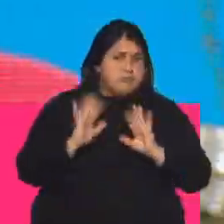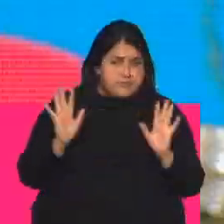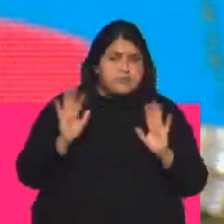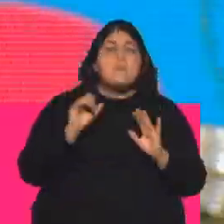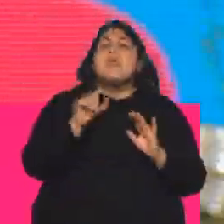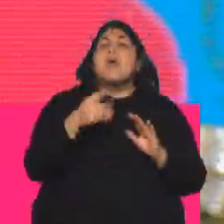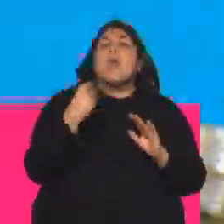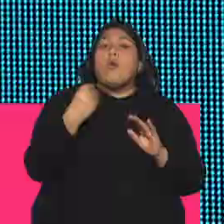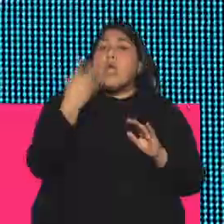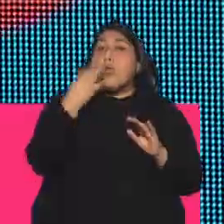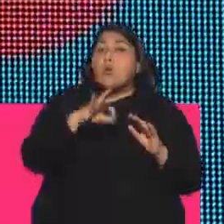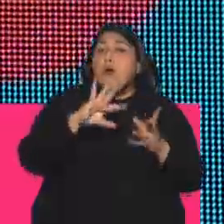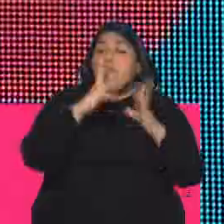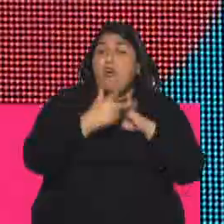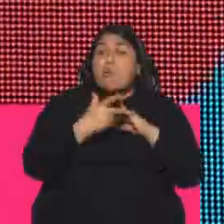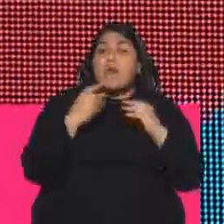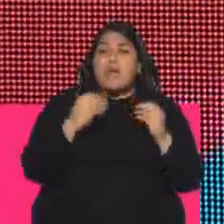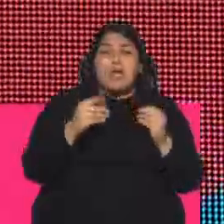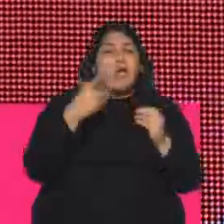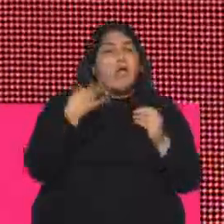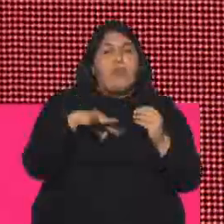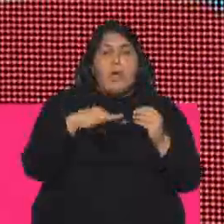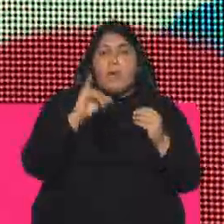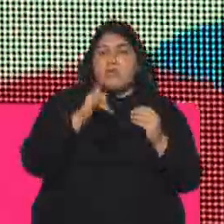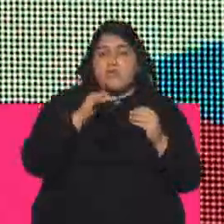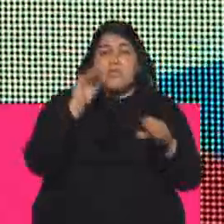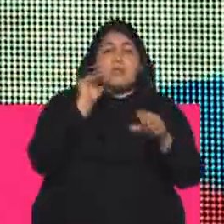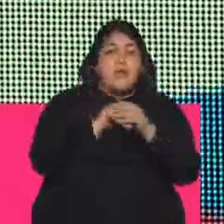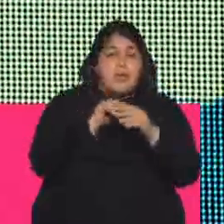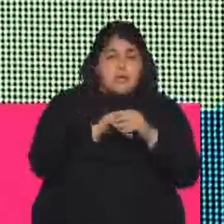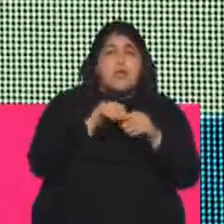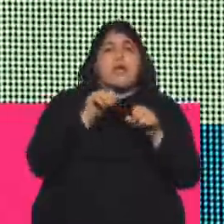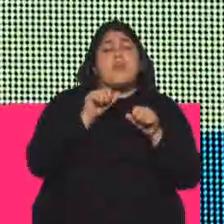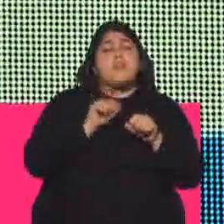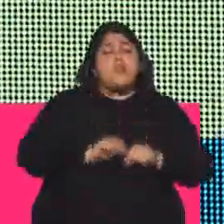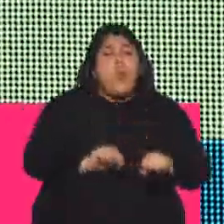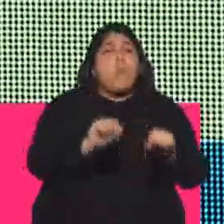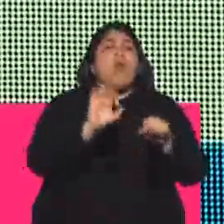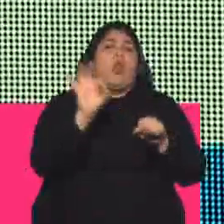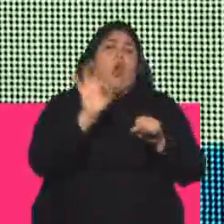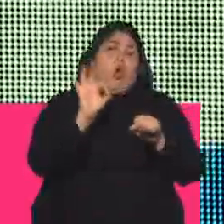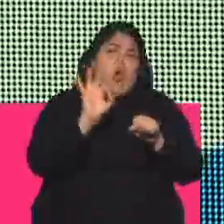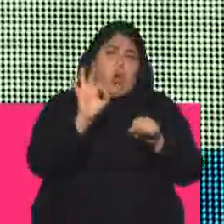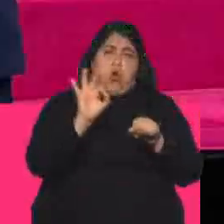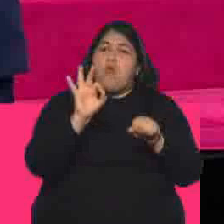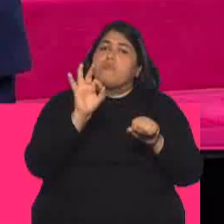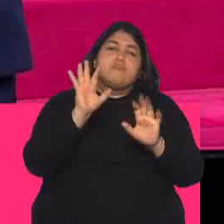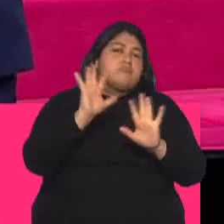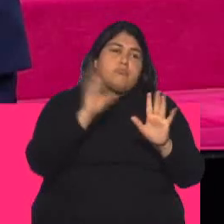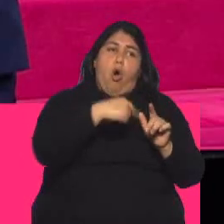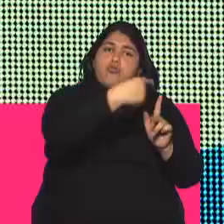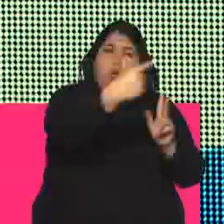Porque únicamente tiene que ser o con la tarjeta del supermercado, con la tarjeta emitida por el banco,